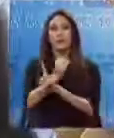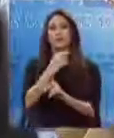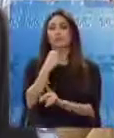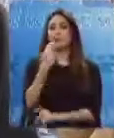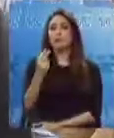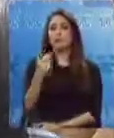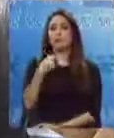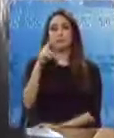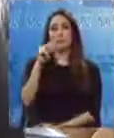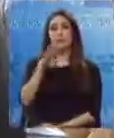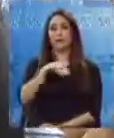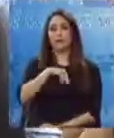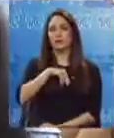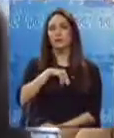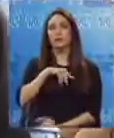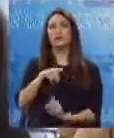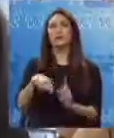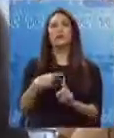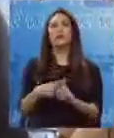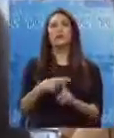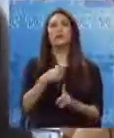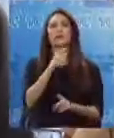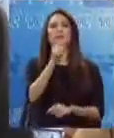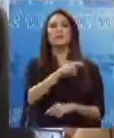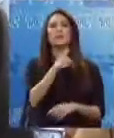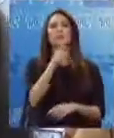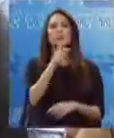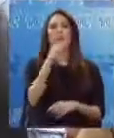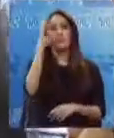las agresiones verbales y sobre todo también cualquier tipo de amenaza del que hayan sido nuestros policías.